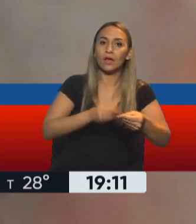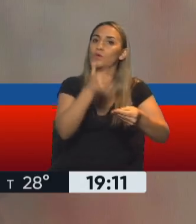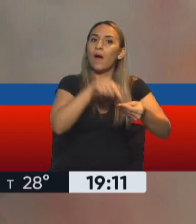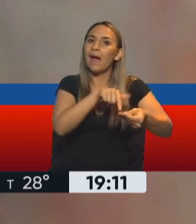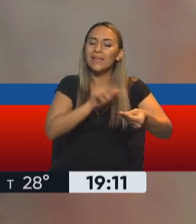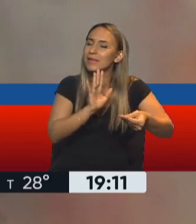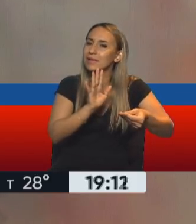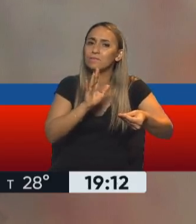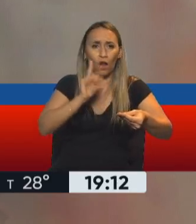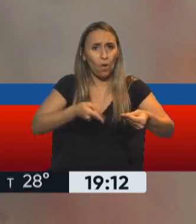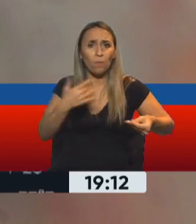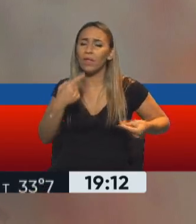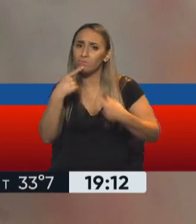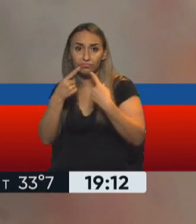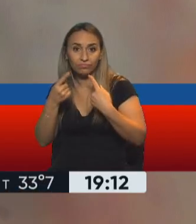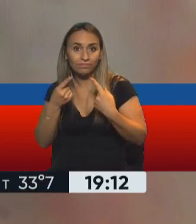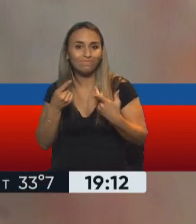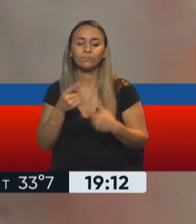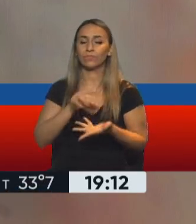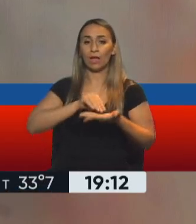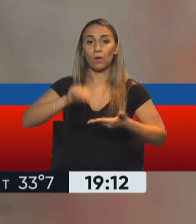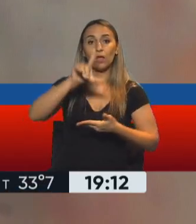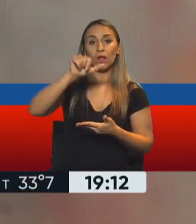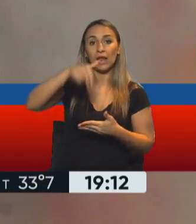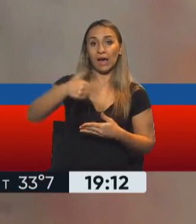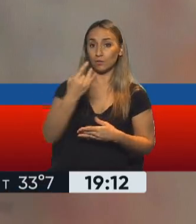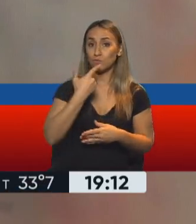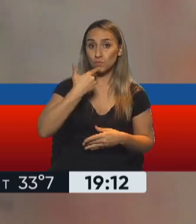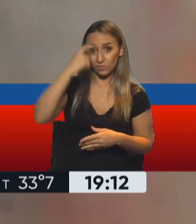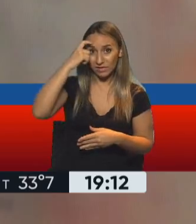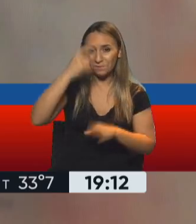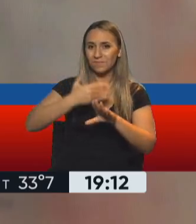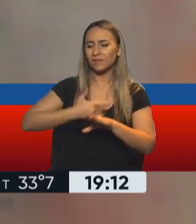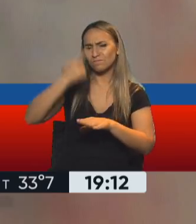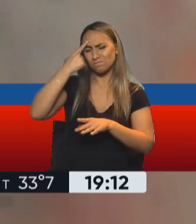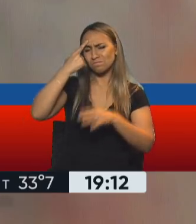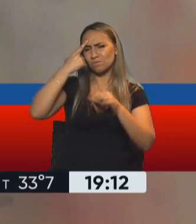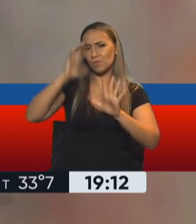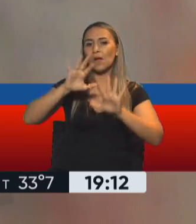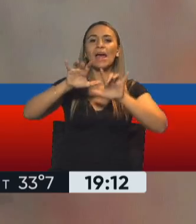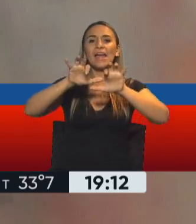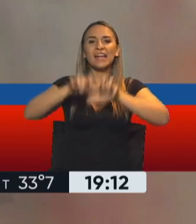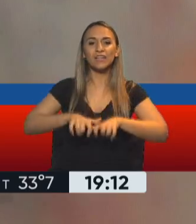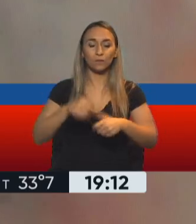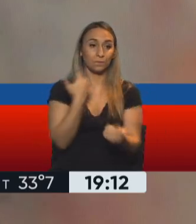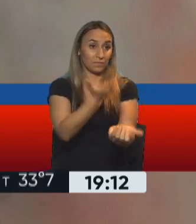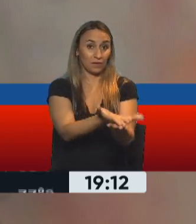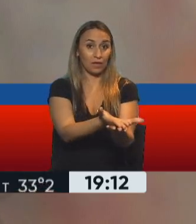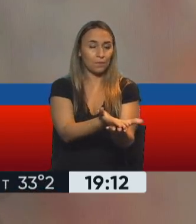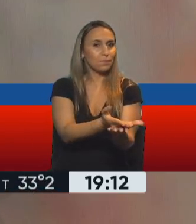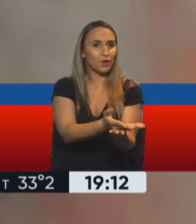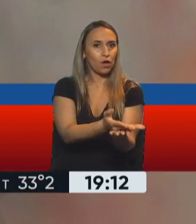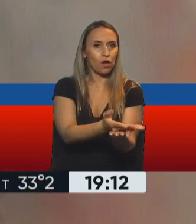esta historia. El abogado Pablo Lanuse tenía previsto presentar un escrito y no estaba previsto que el